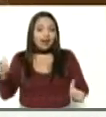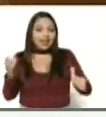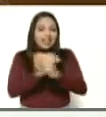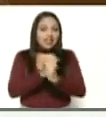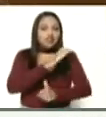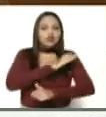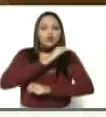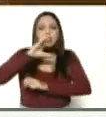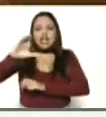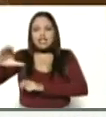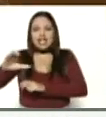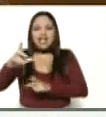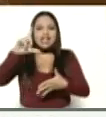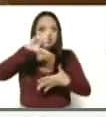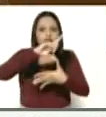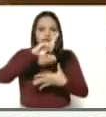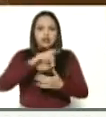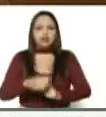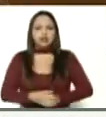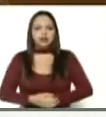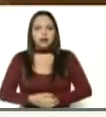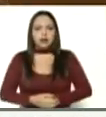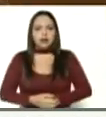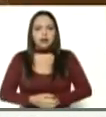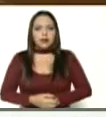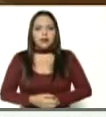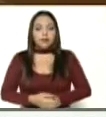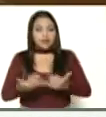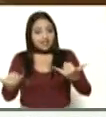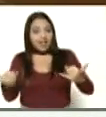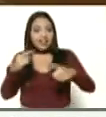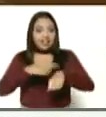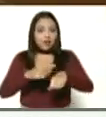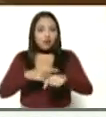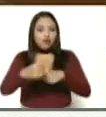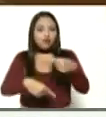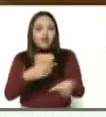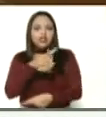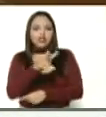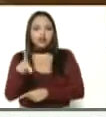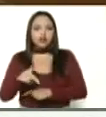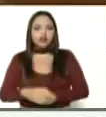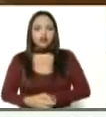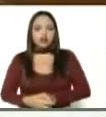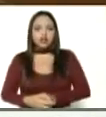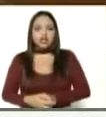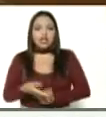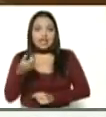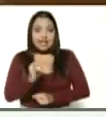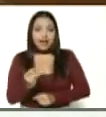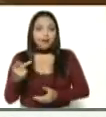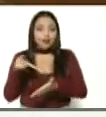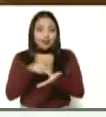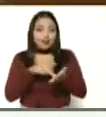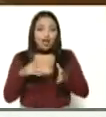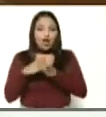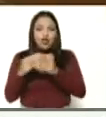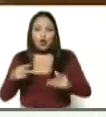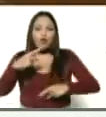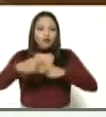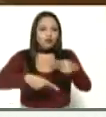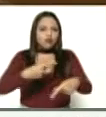soberanía latinoamericana, ya en este contexto del siglo XXI. Y allí entra en puja todo lo que fue el